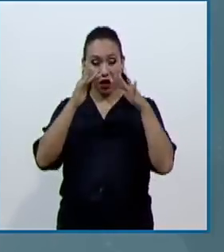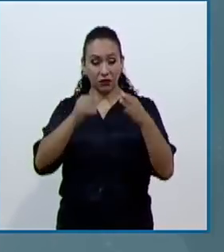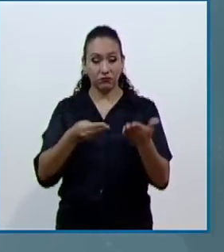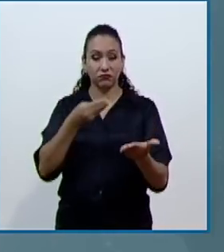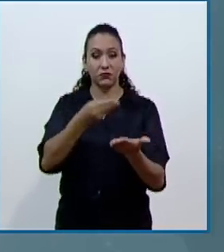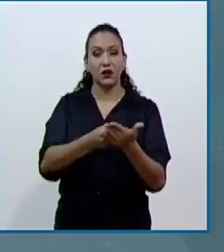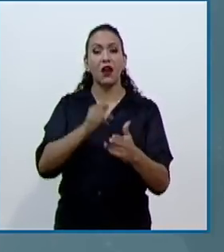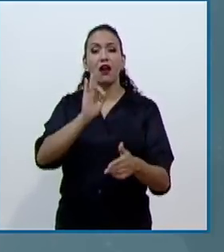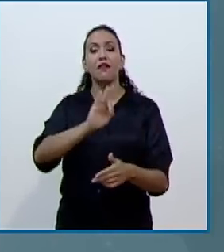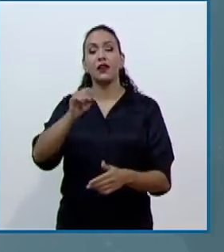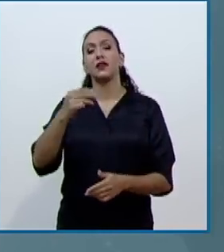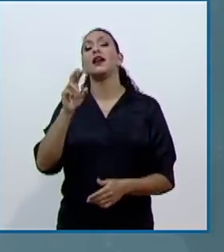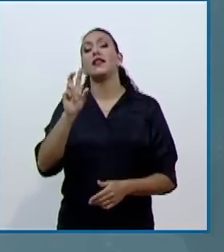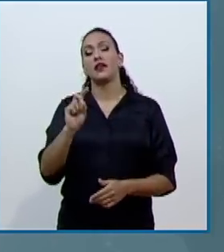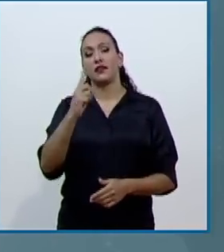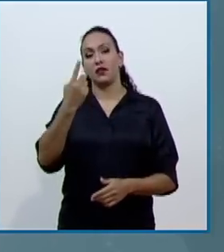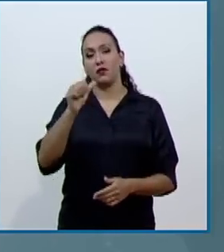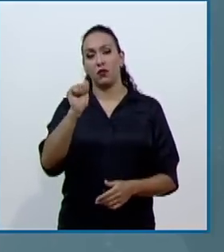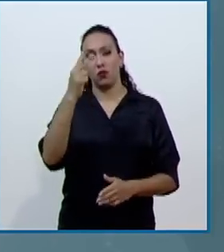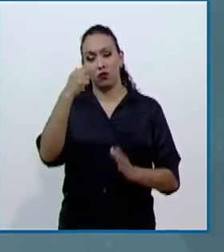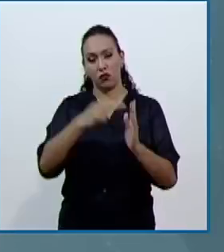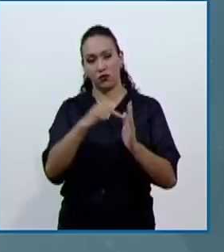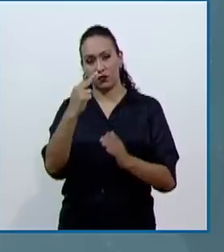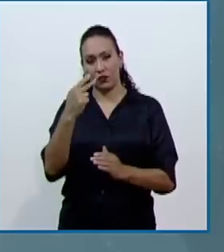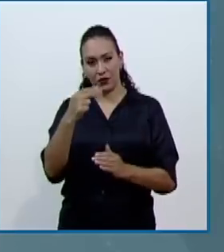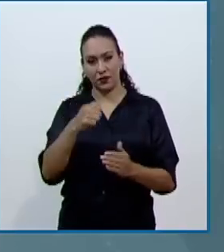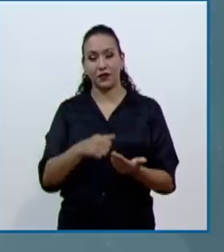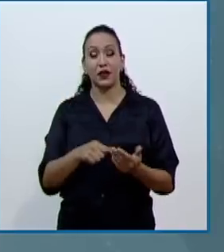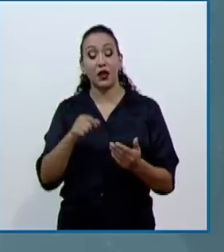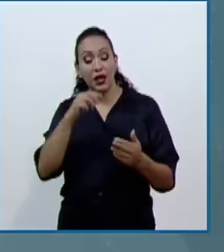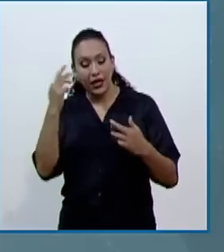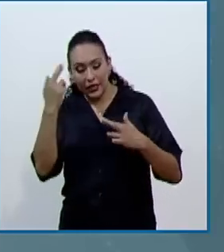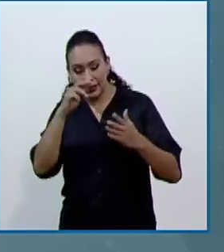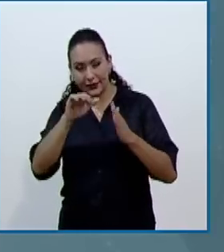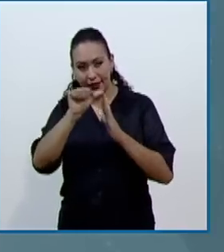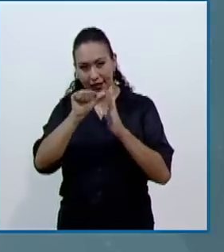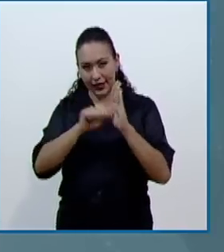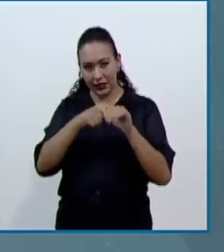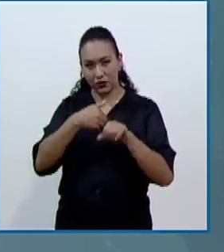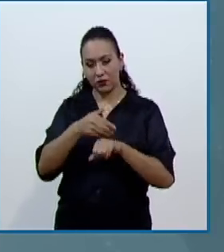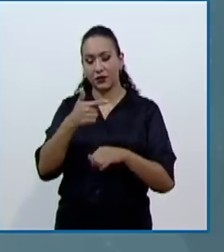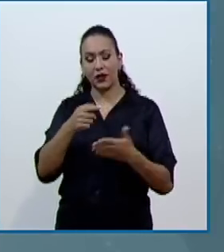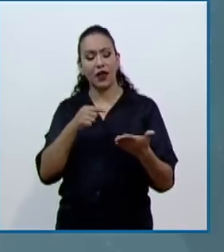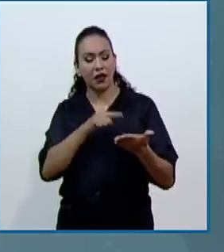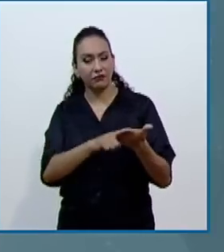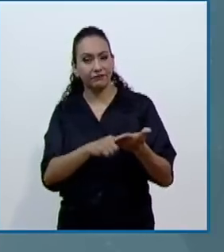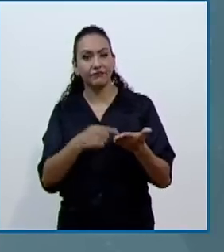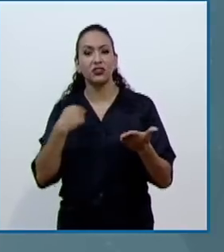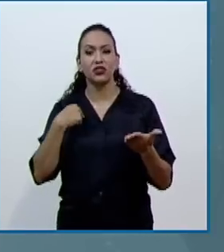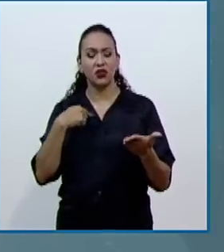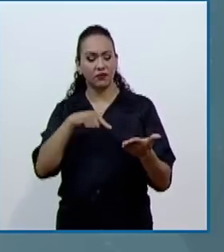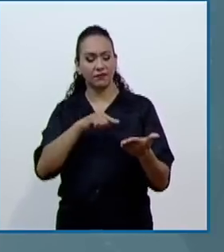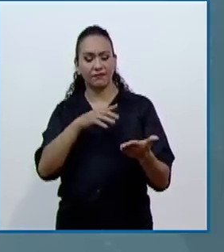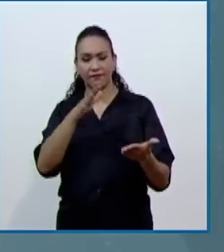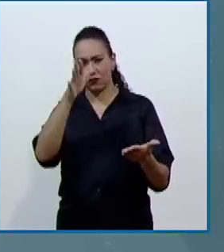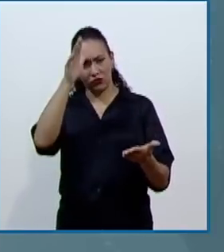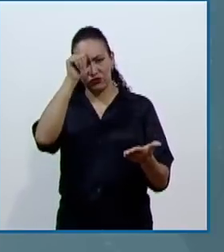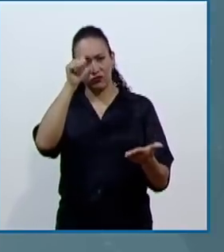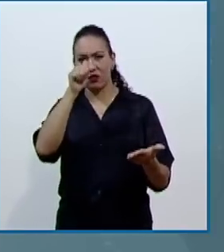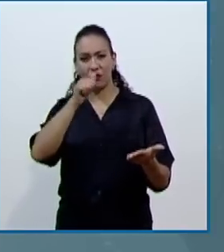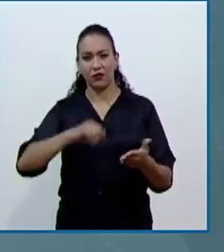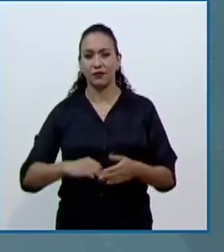de 2025 y en los términos del citado artículo 7º transitorio, como una forma de rechazo a estas